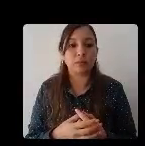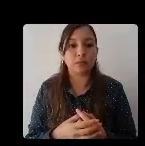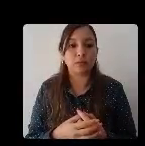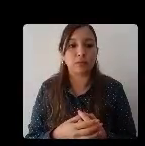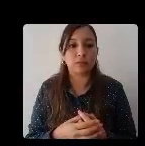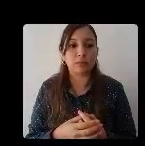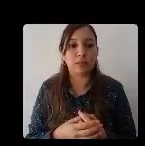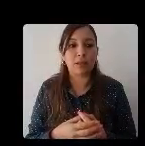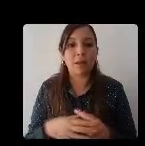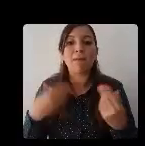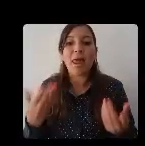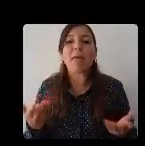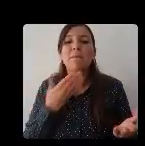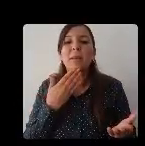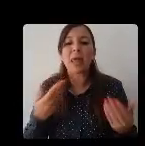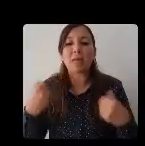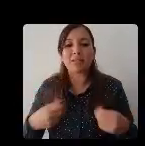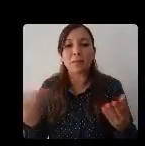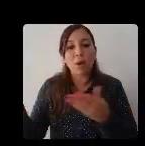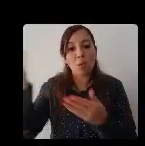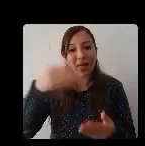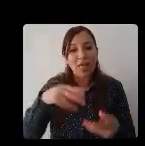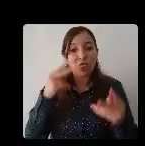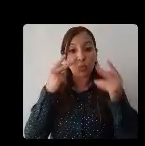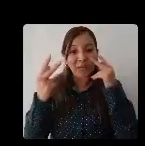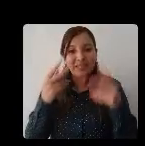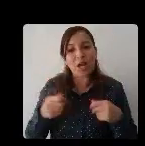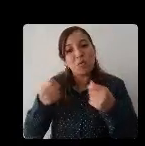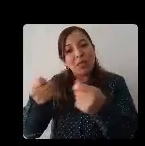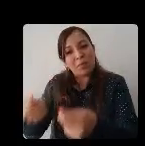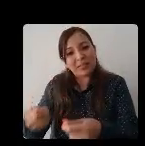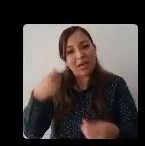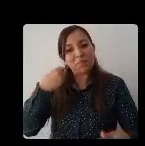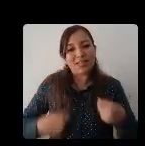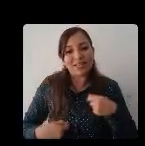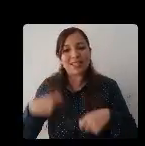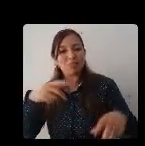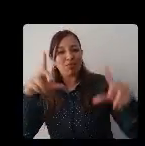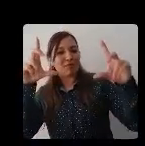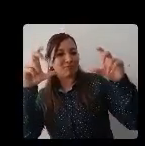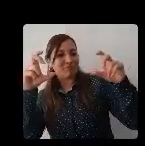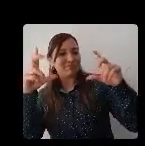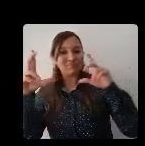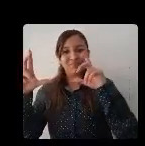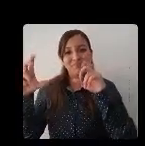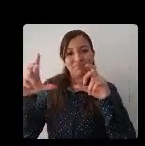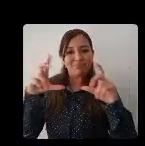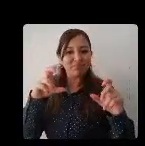de consolidación, ¿no? Este proyecto también nos ha regalado 27 mil soles, en los cuales